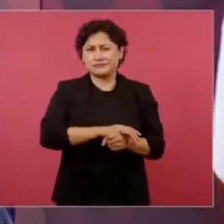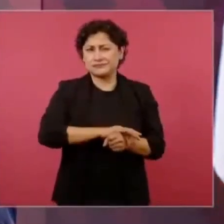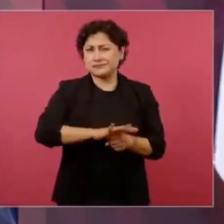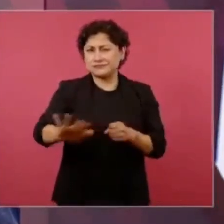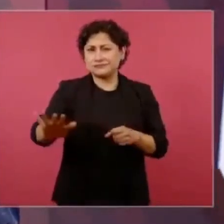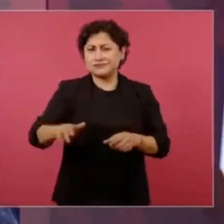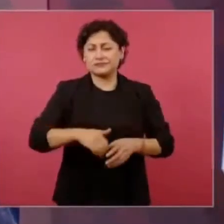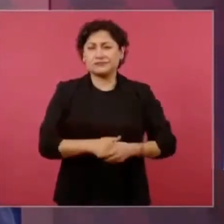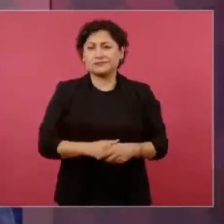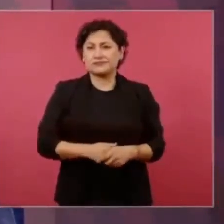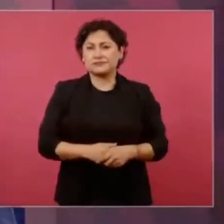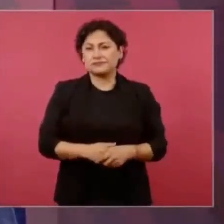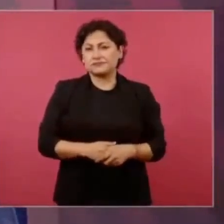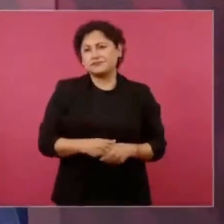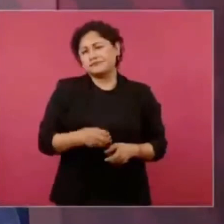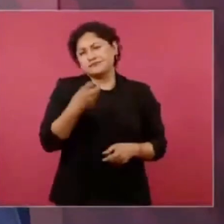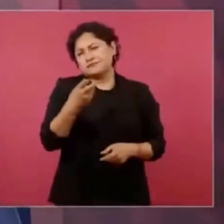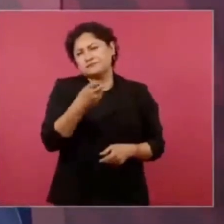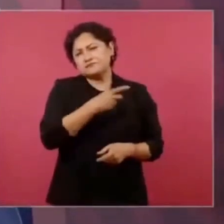Eso no.